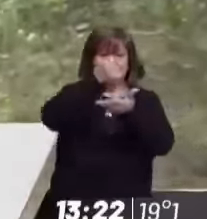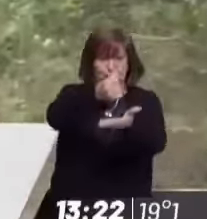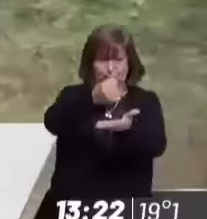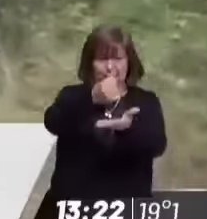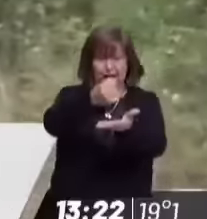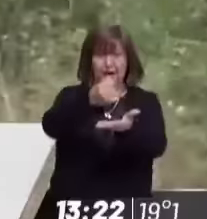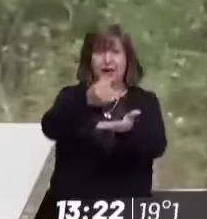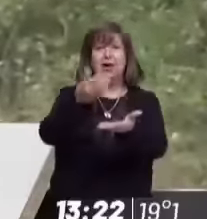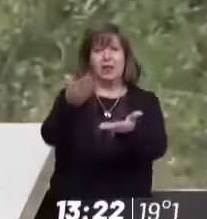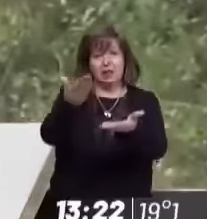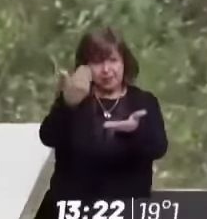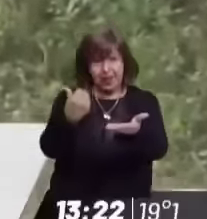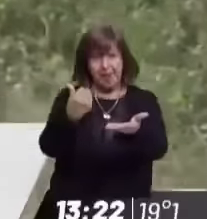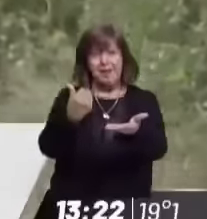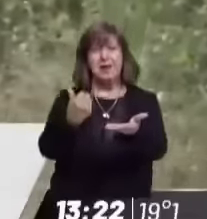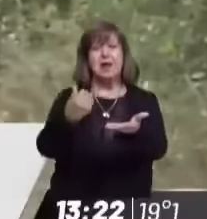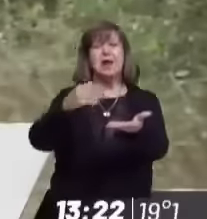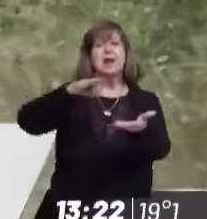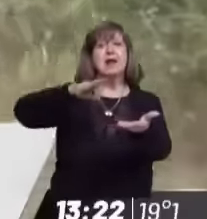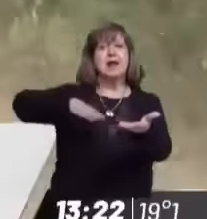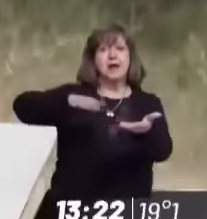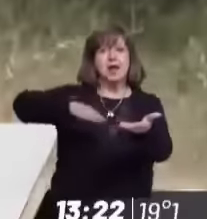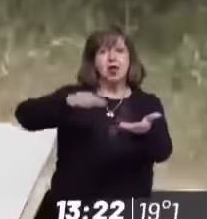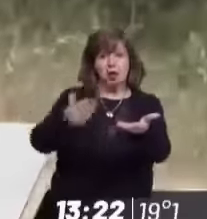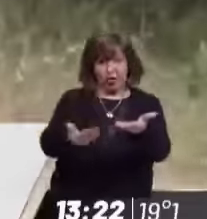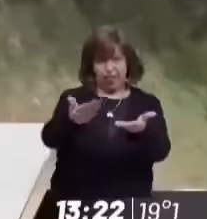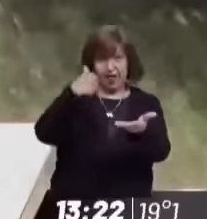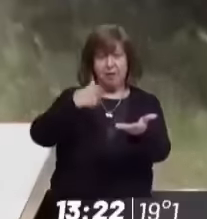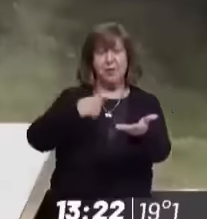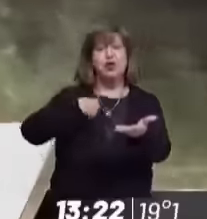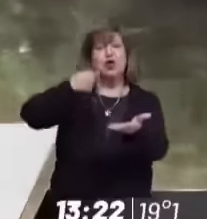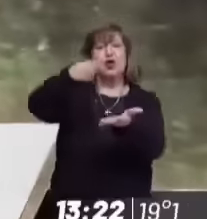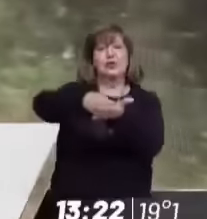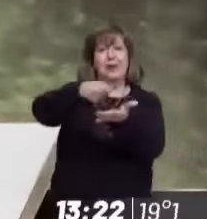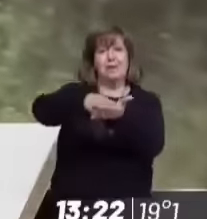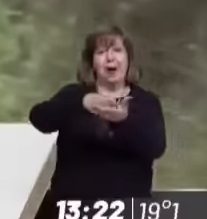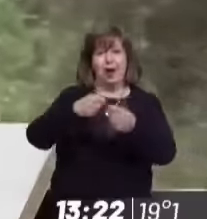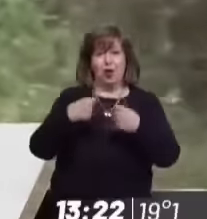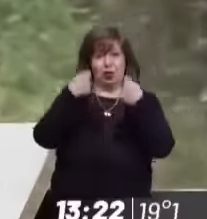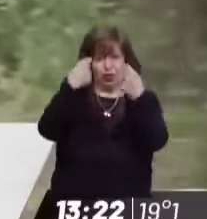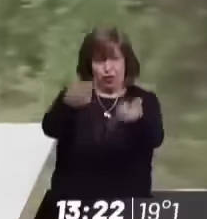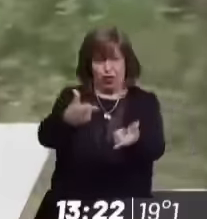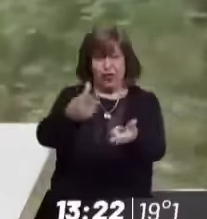alguien. $50,000 para que devuelvan a Luan.